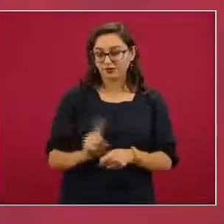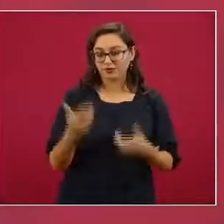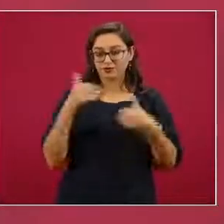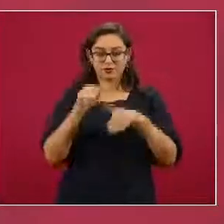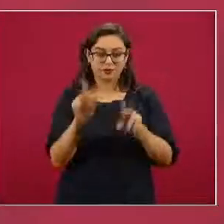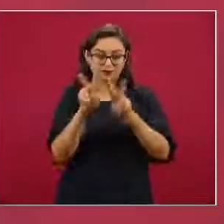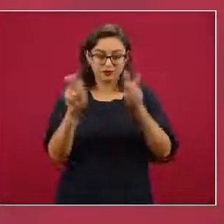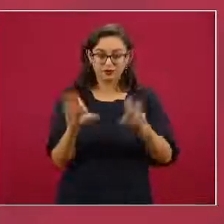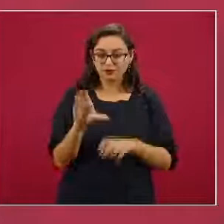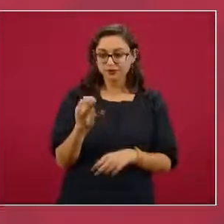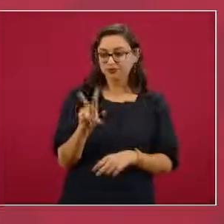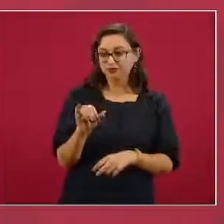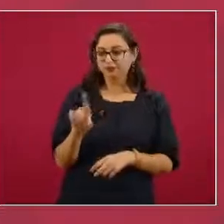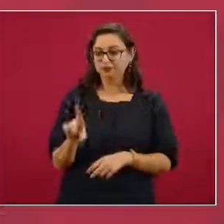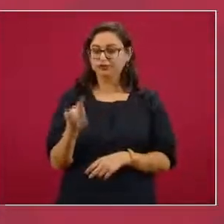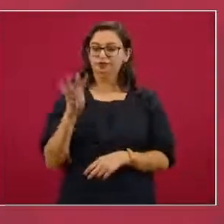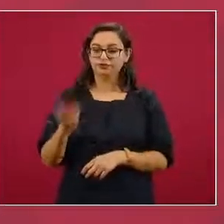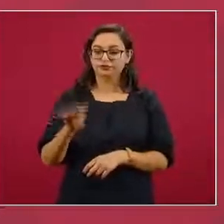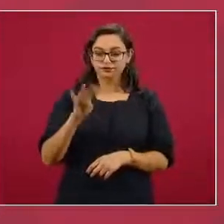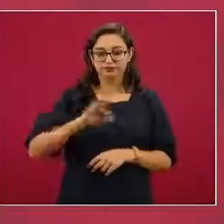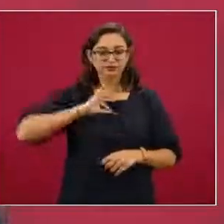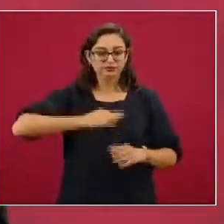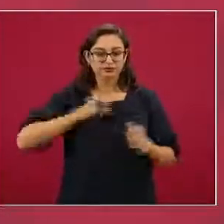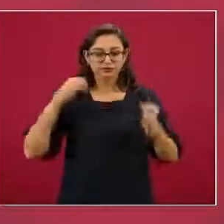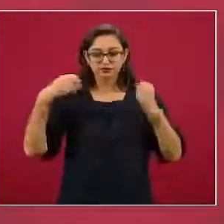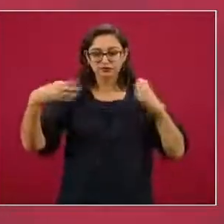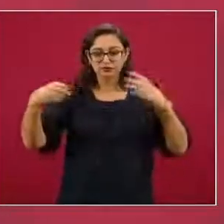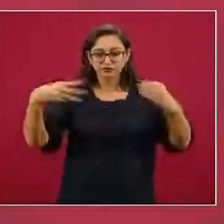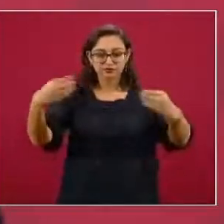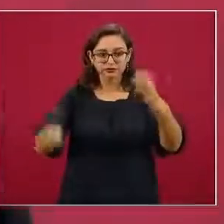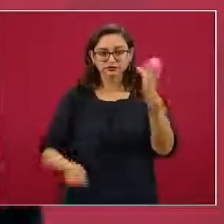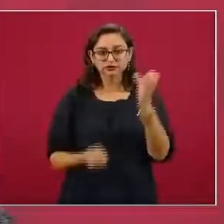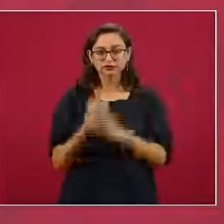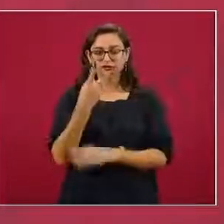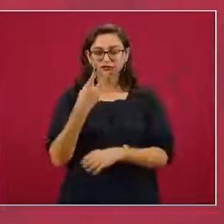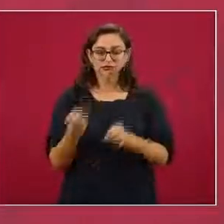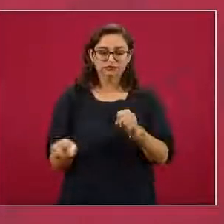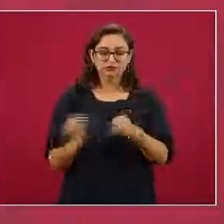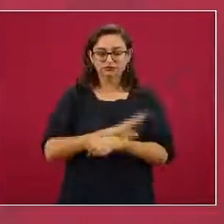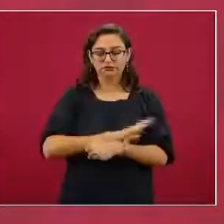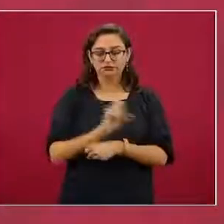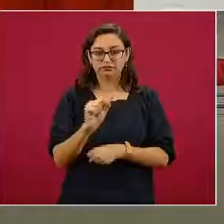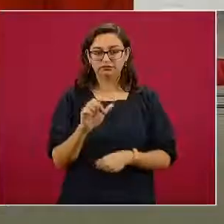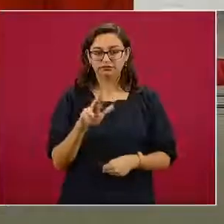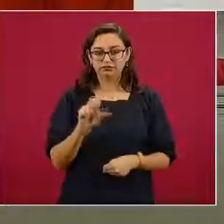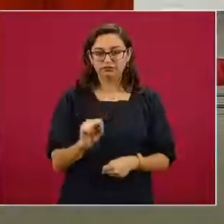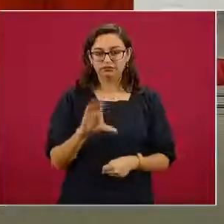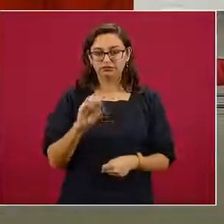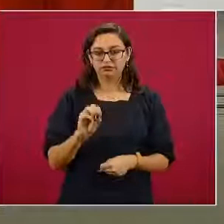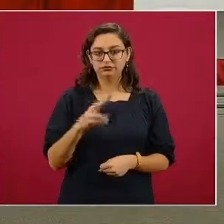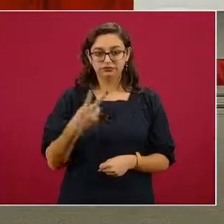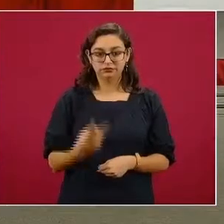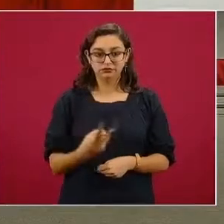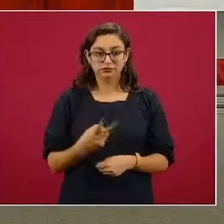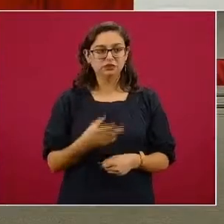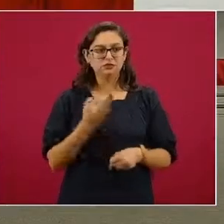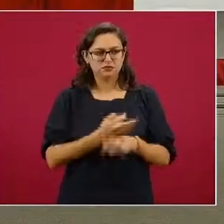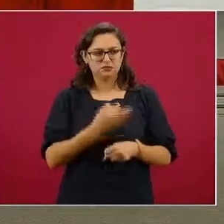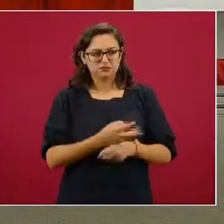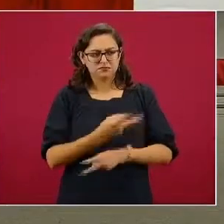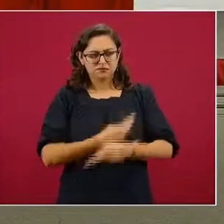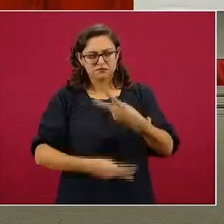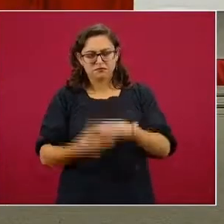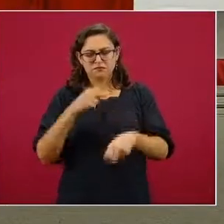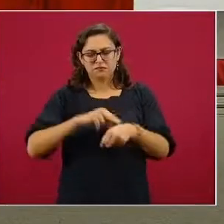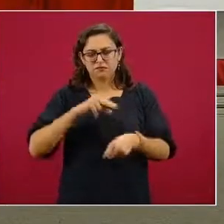COVID-19, la pandemia causada por el nuevo coronavirus SARS-CoV-2. En unos minutos se incorporará el doctor Alomía